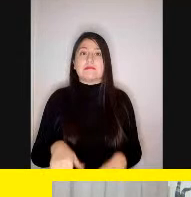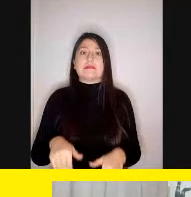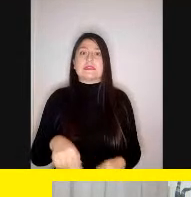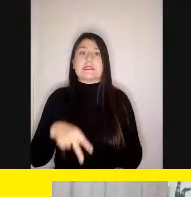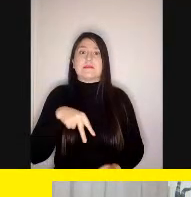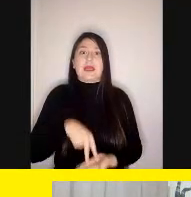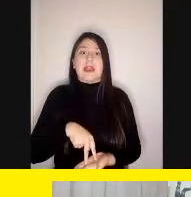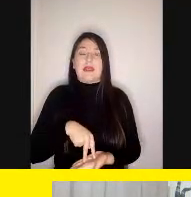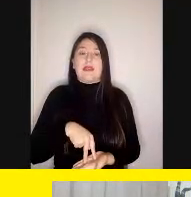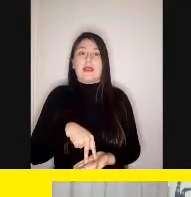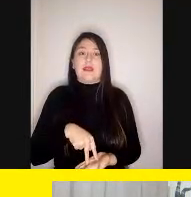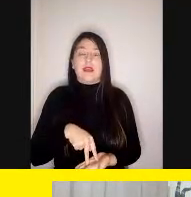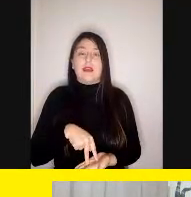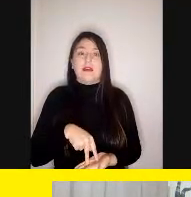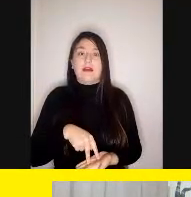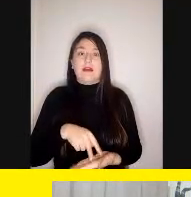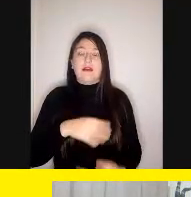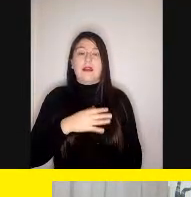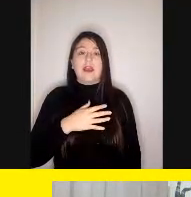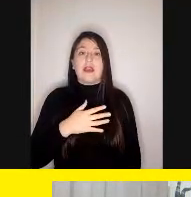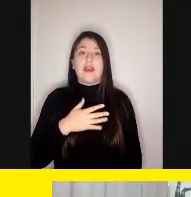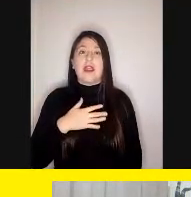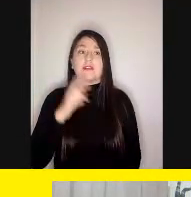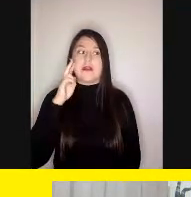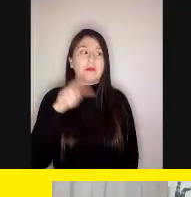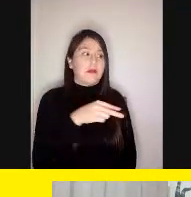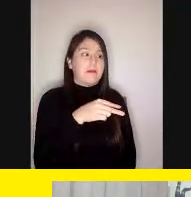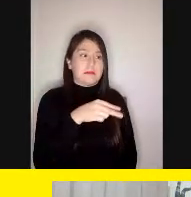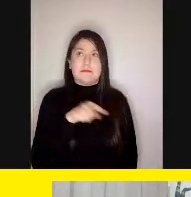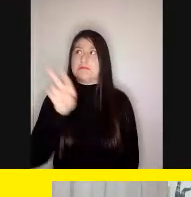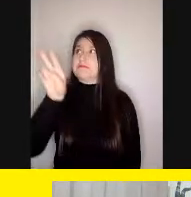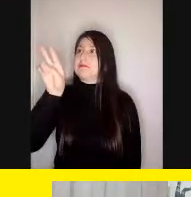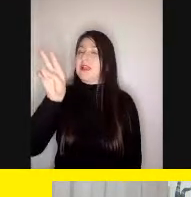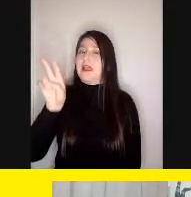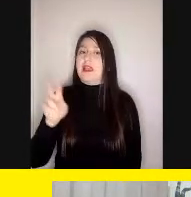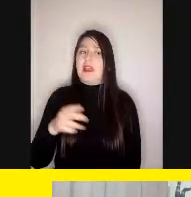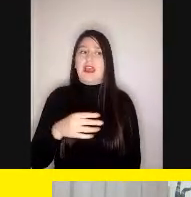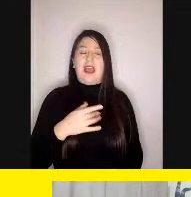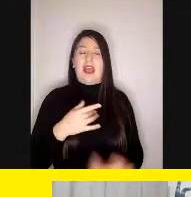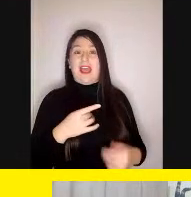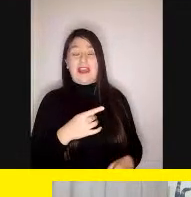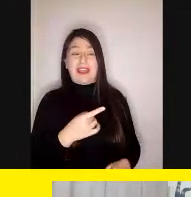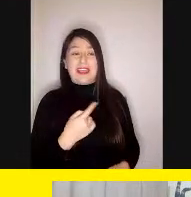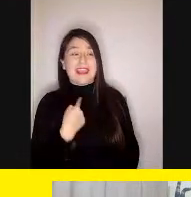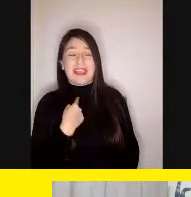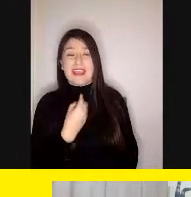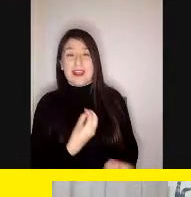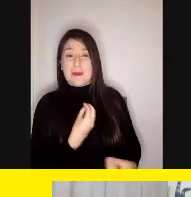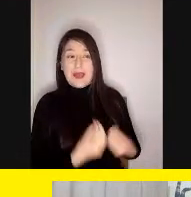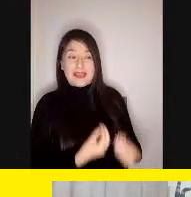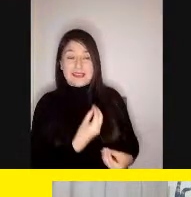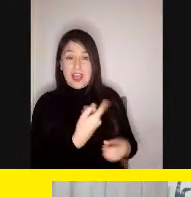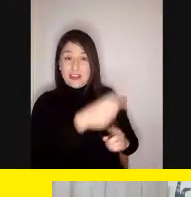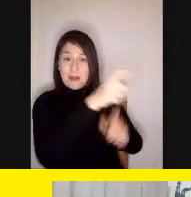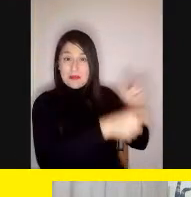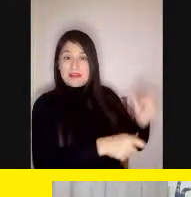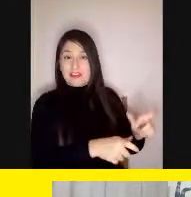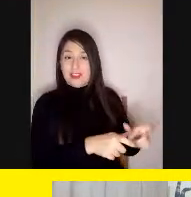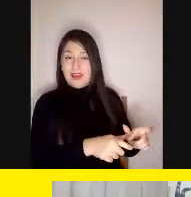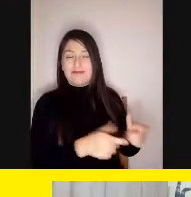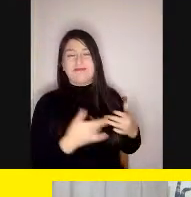los corazones mirando para el otro lado, sin que nos importe lo que le pase al del lado. Esto